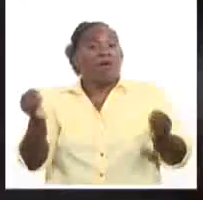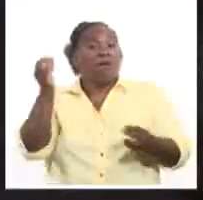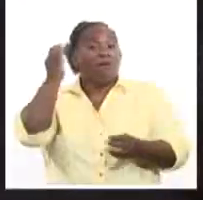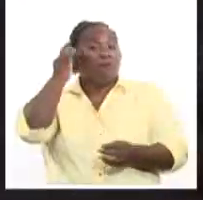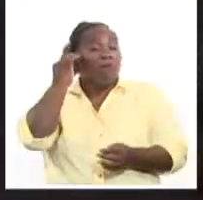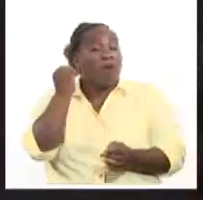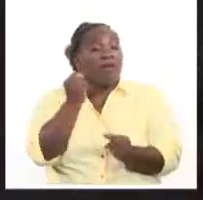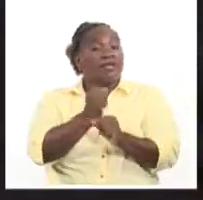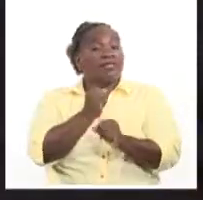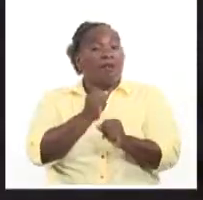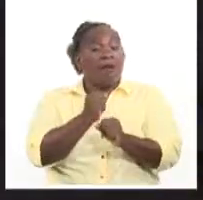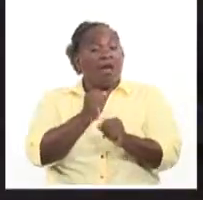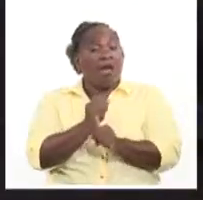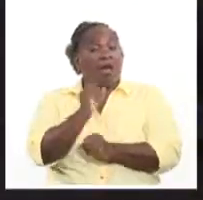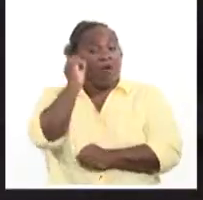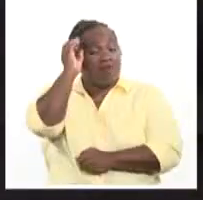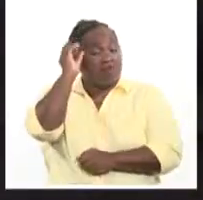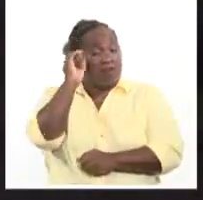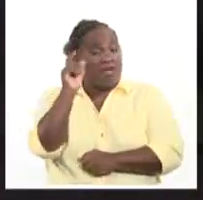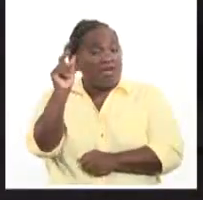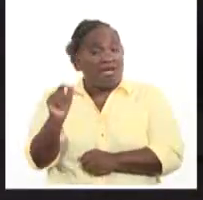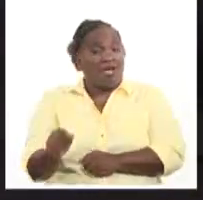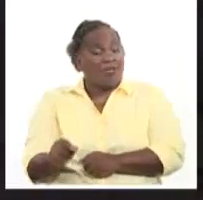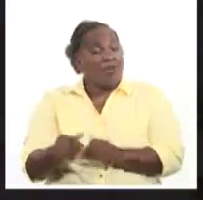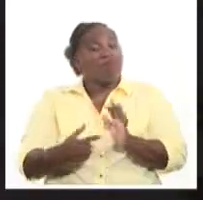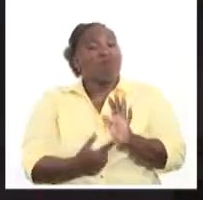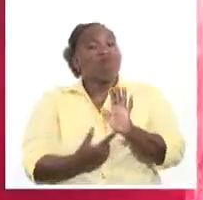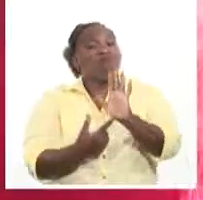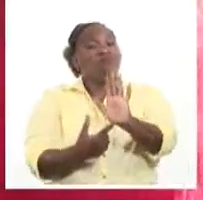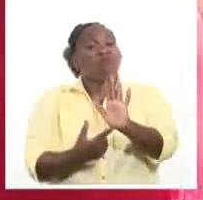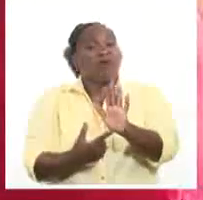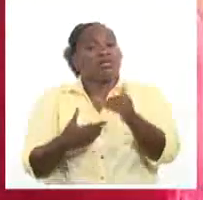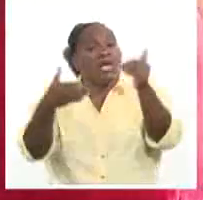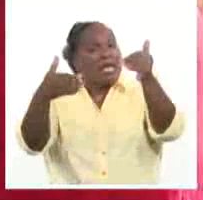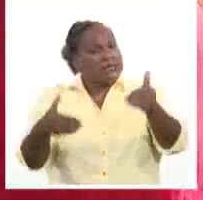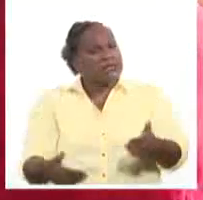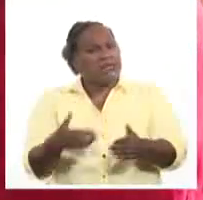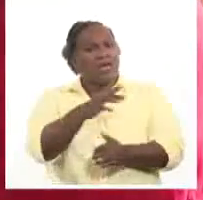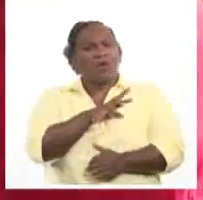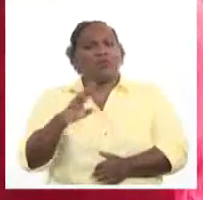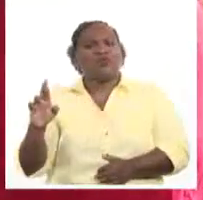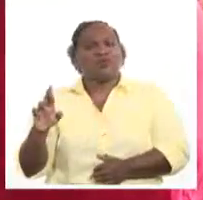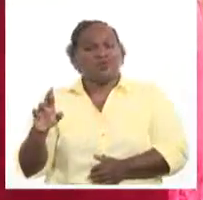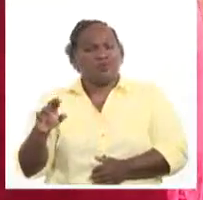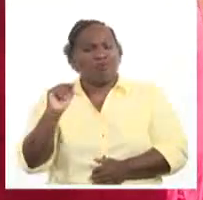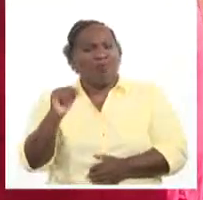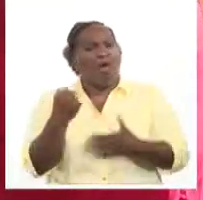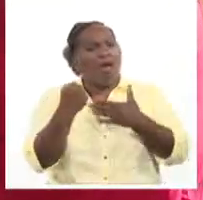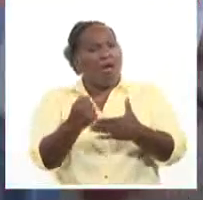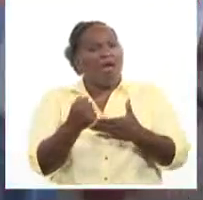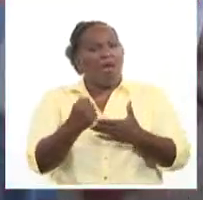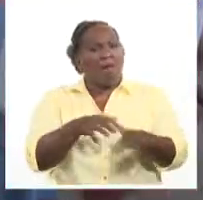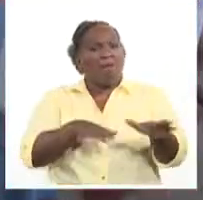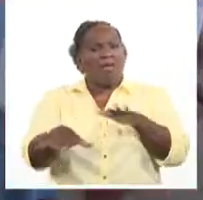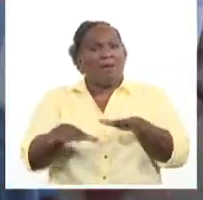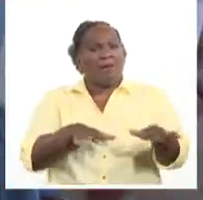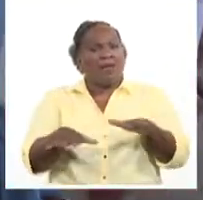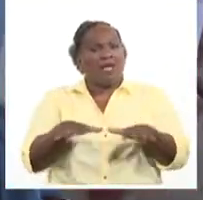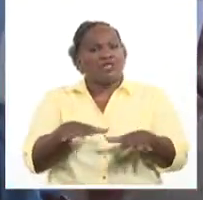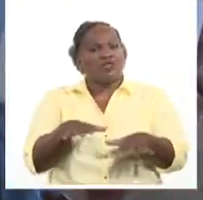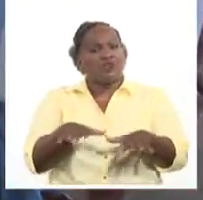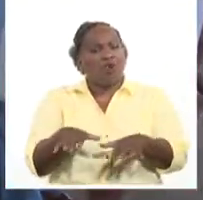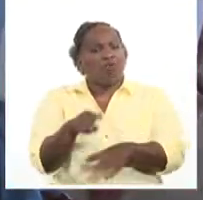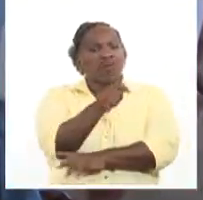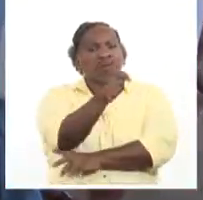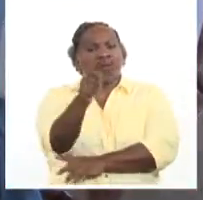del trabajo creador constituye una muestra excepcional de actitud revolucionaria, con aportes extraordinarios a la formación de las nuevas